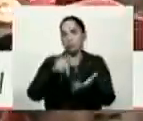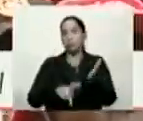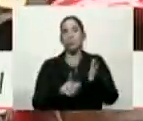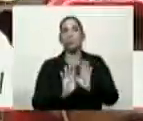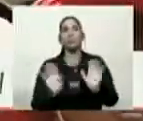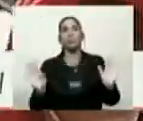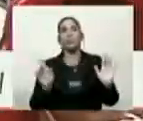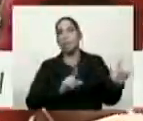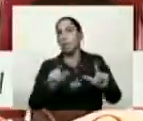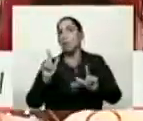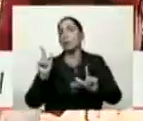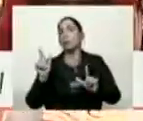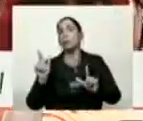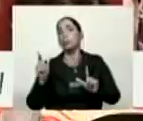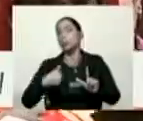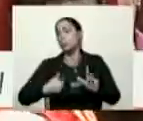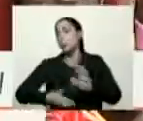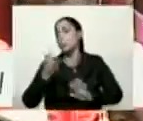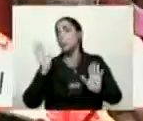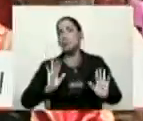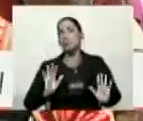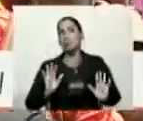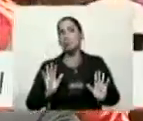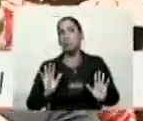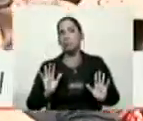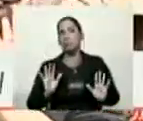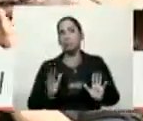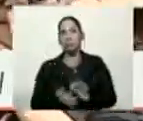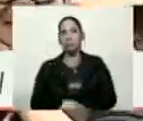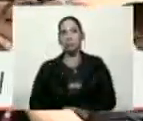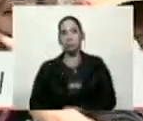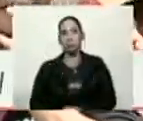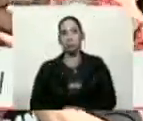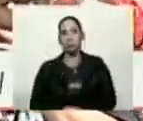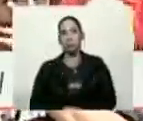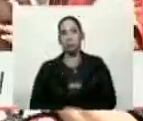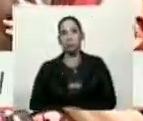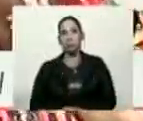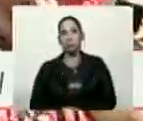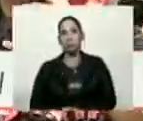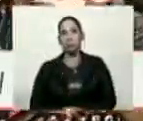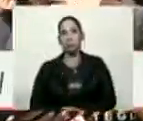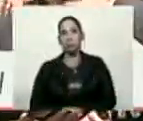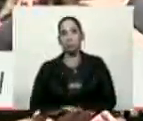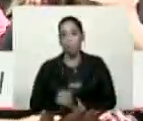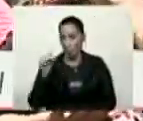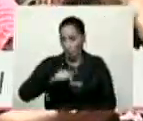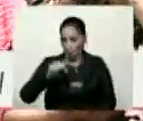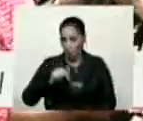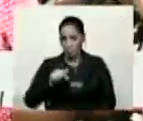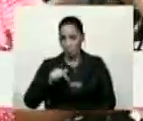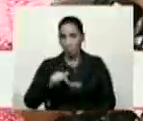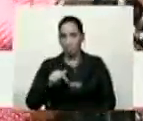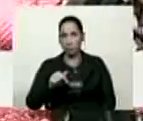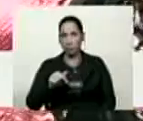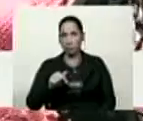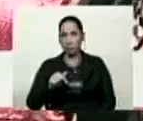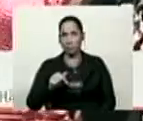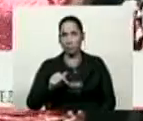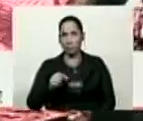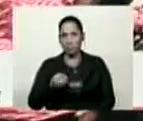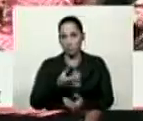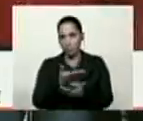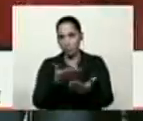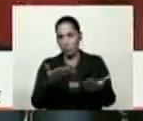Yo me vine y listo, pues. Y listo, como debe ser. Hoy ahí, delante de